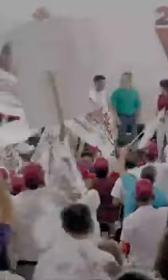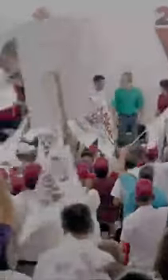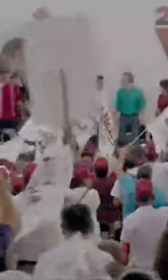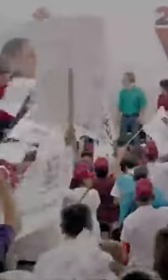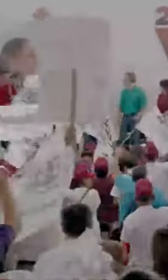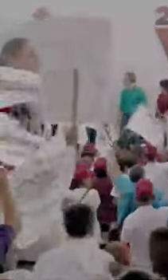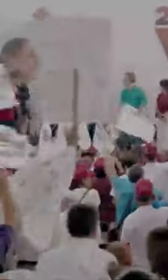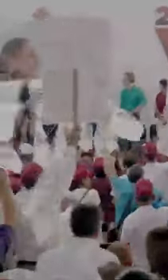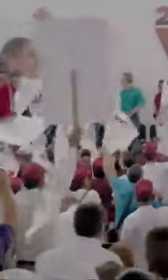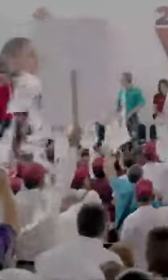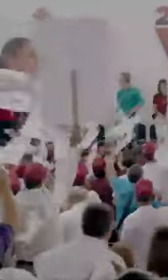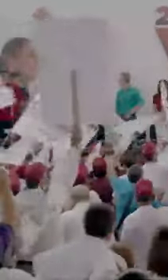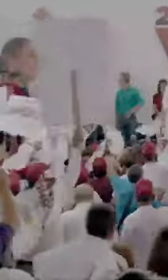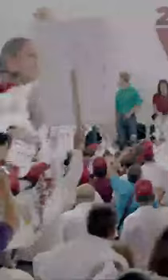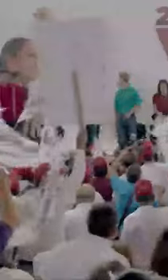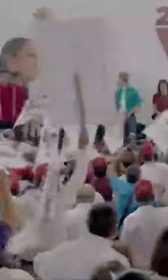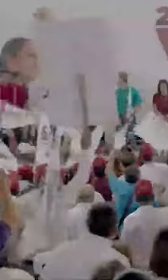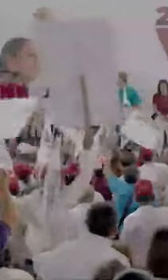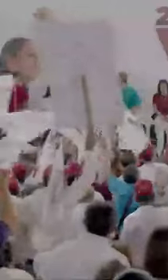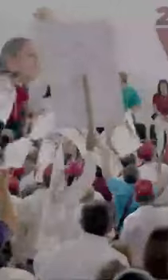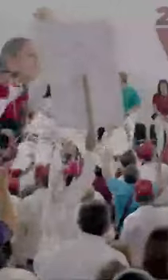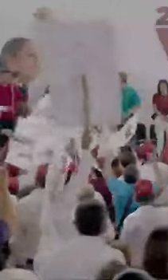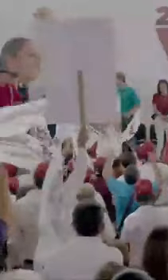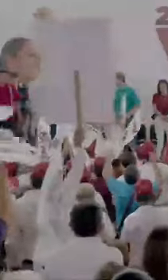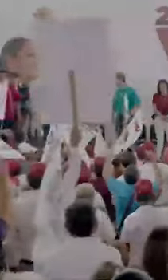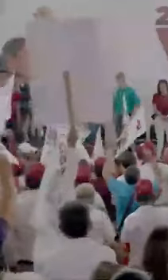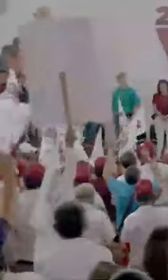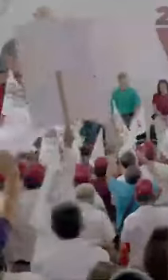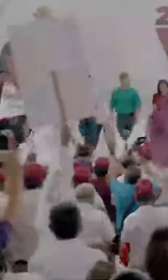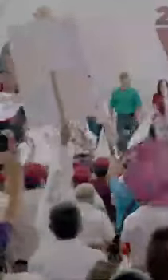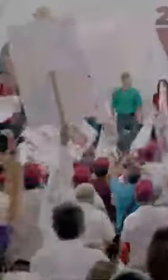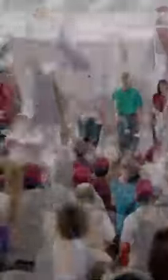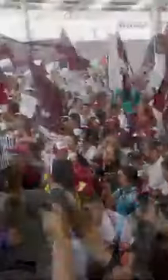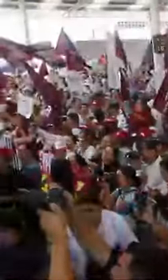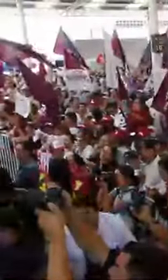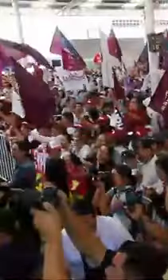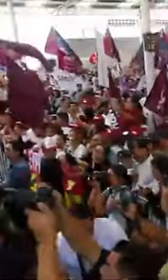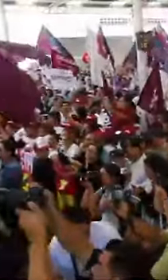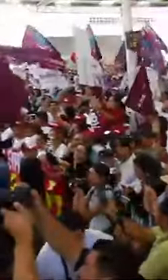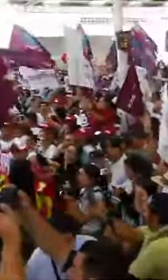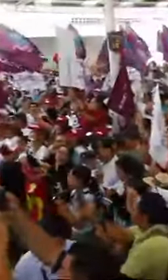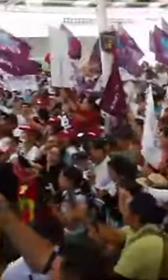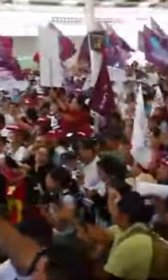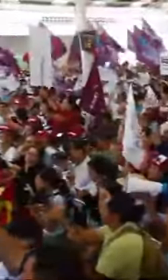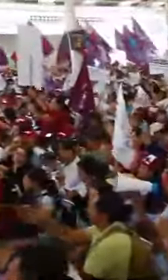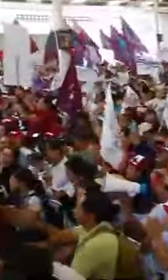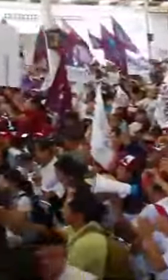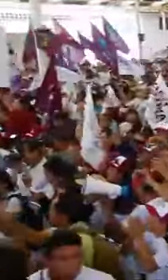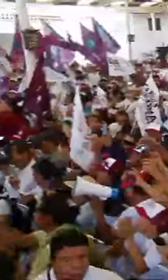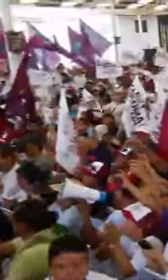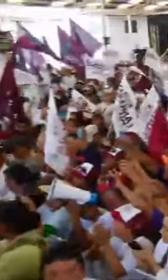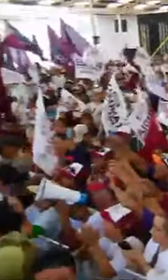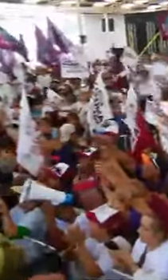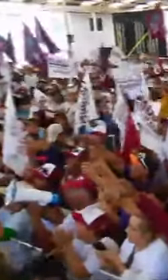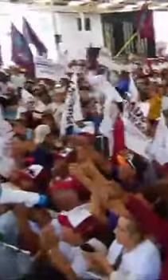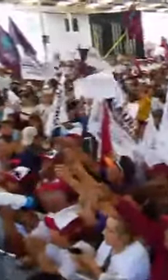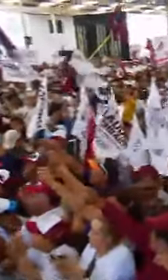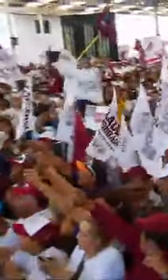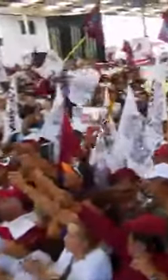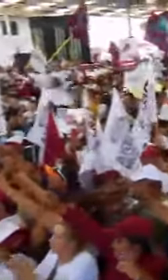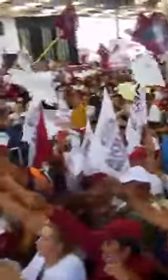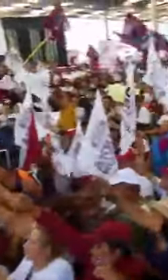Y nuestro querido maestro, Mario Delgado Carrillo, presidente del Comité Ejecutivo Nacional de